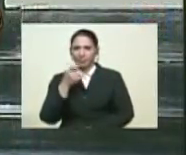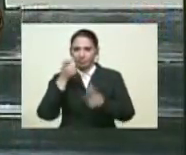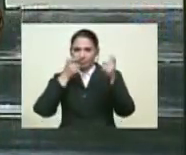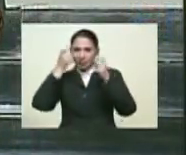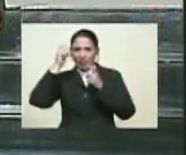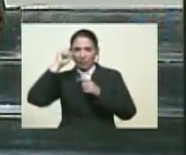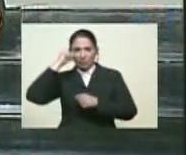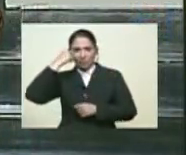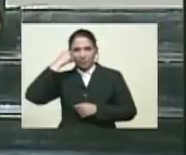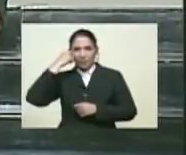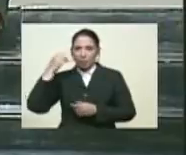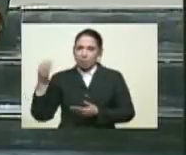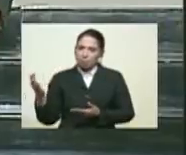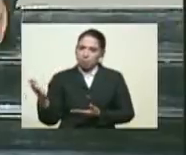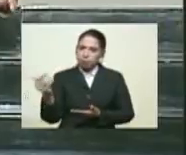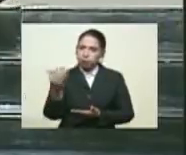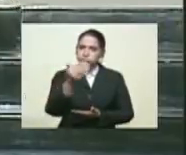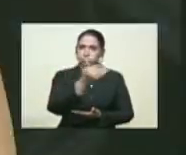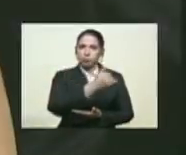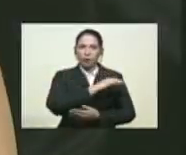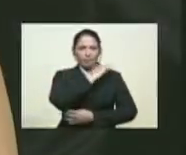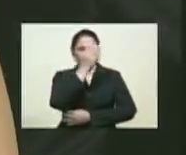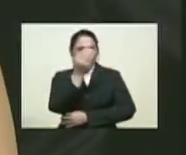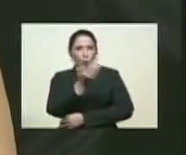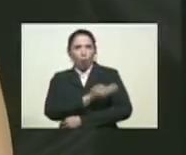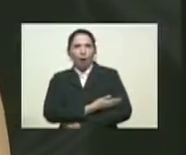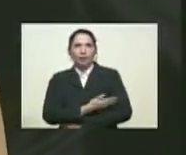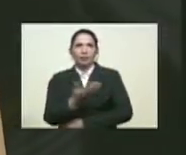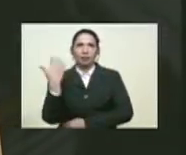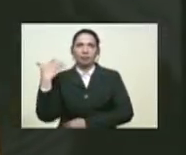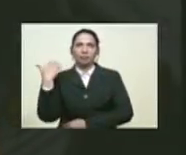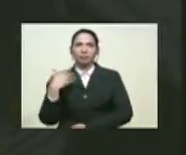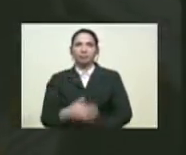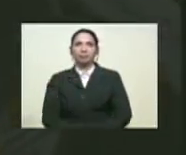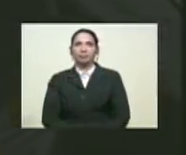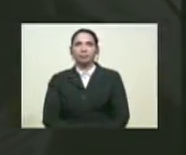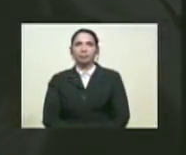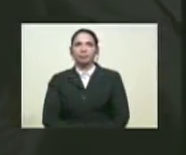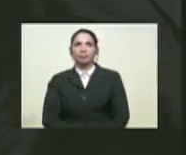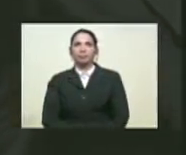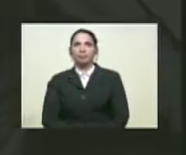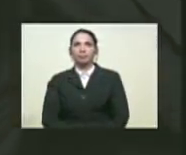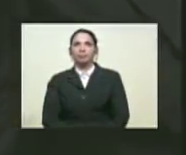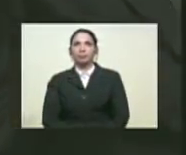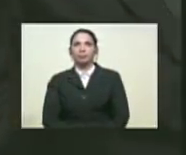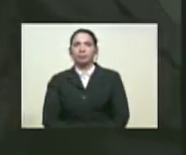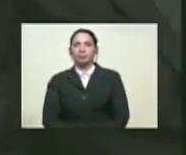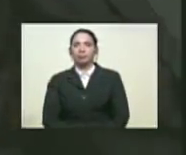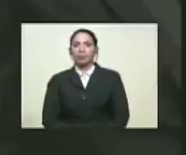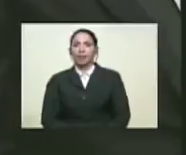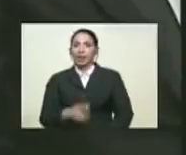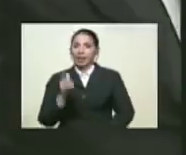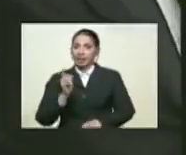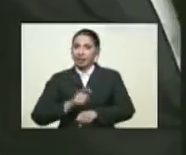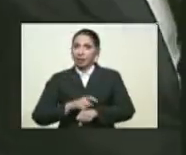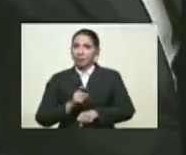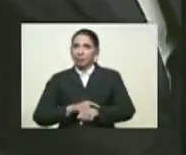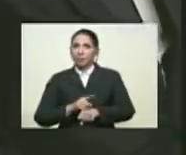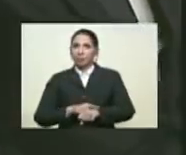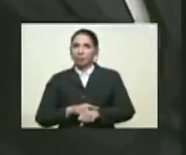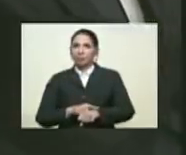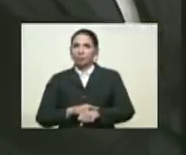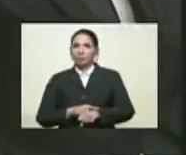Recuperar de raíz esa fuerza, ese espíritu. Sobre todo en este tiempo en